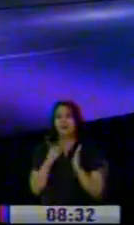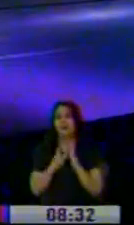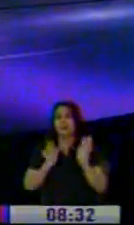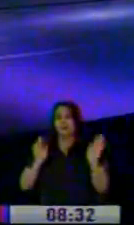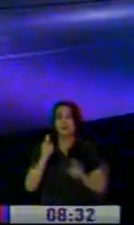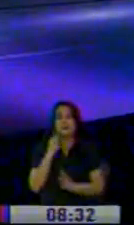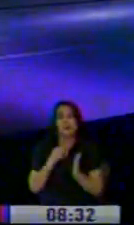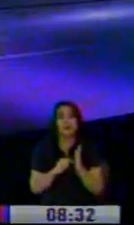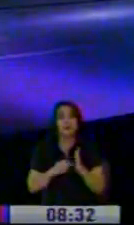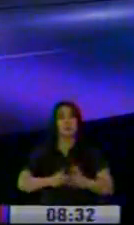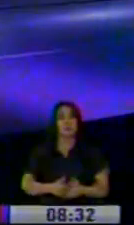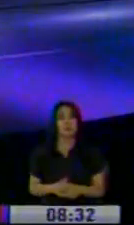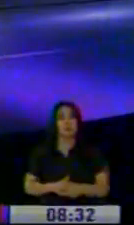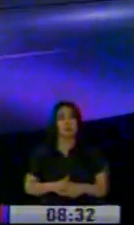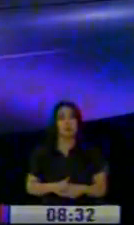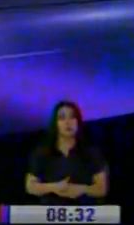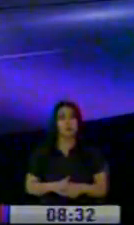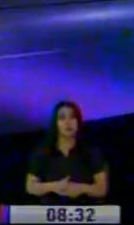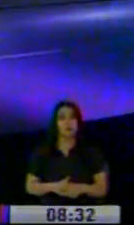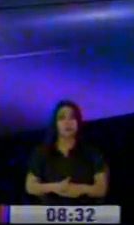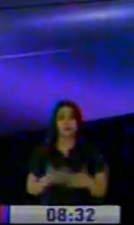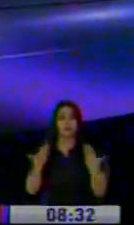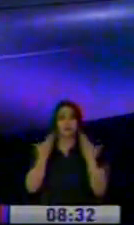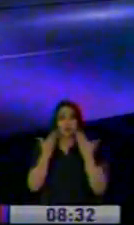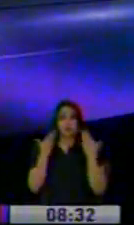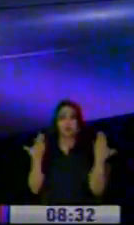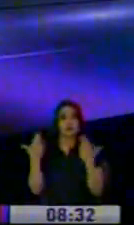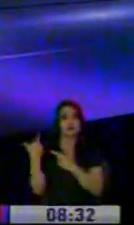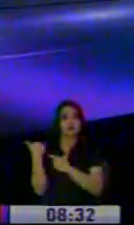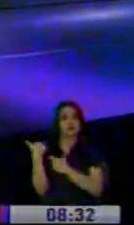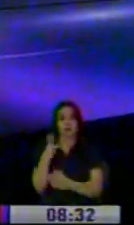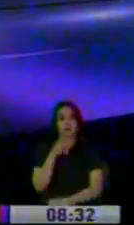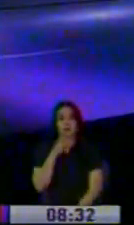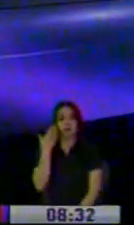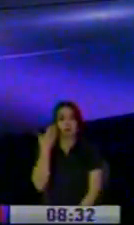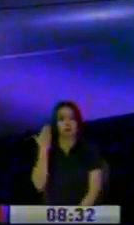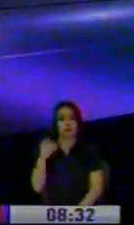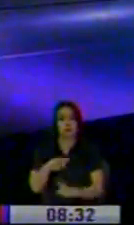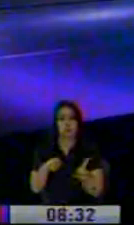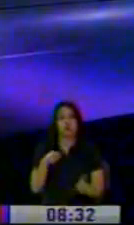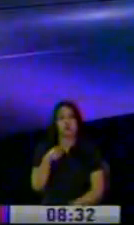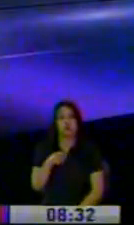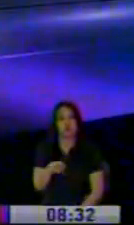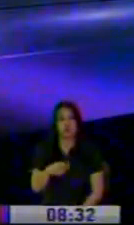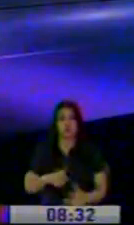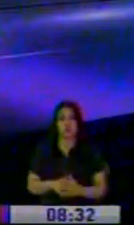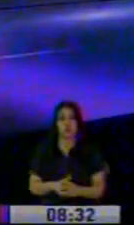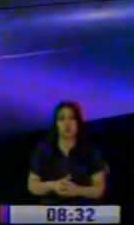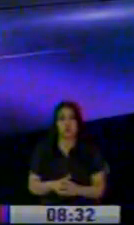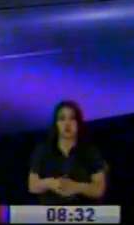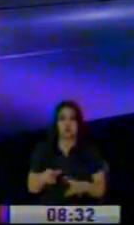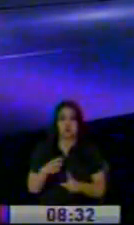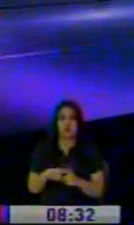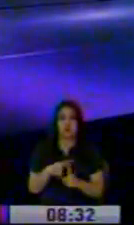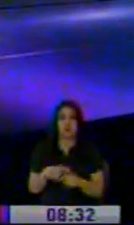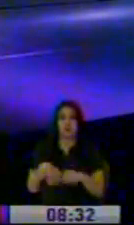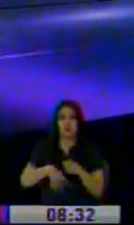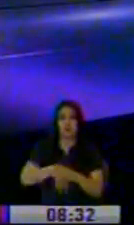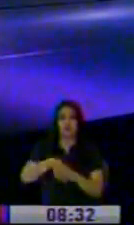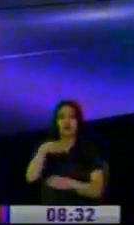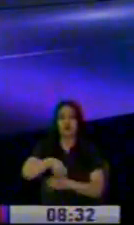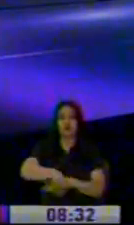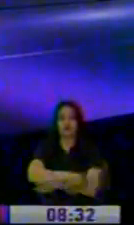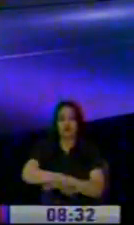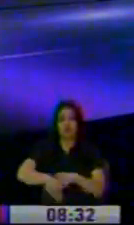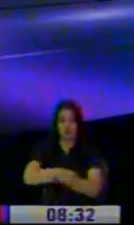solamente dependa que les activen. Pero imagínense usted vivir con un mercado constante los fines de semana a